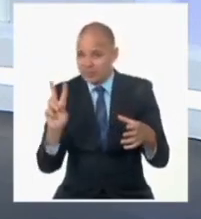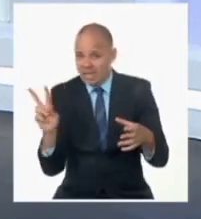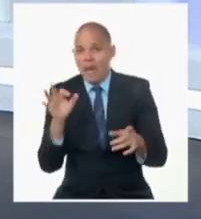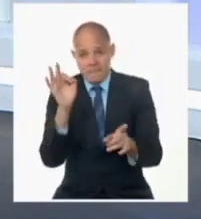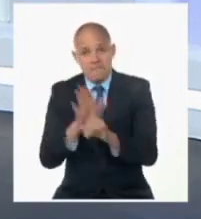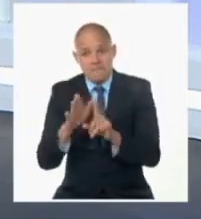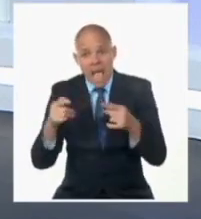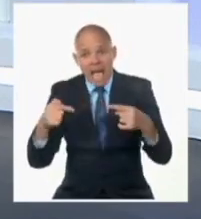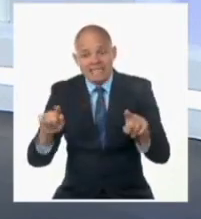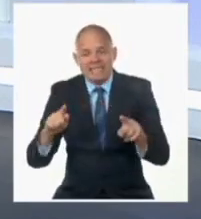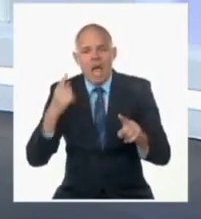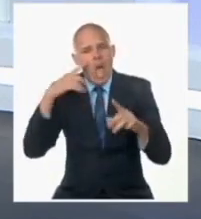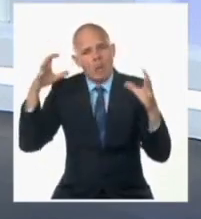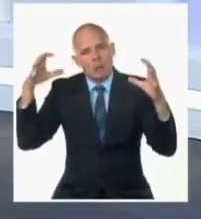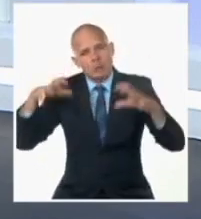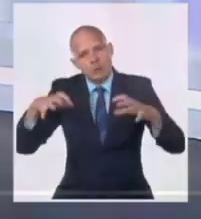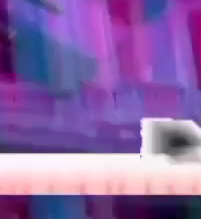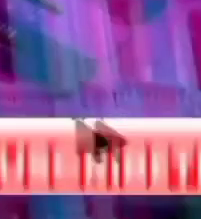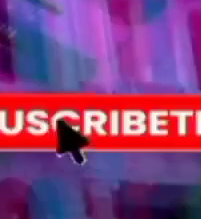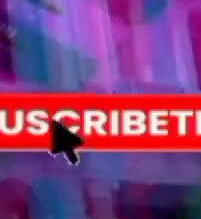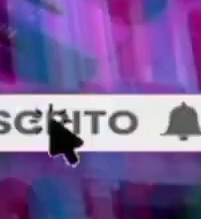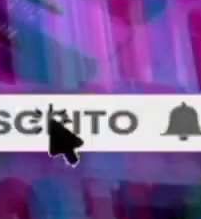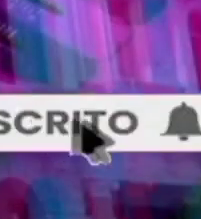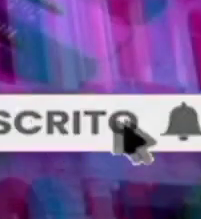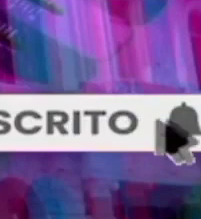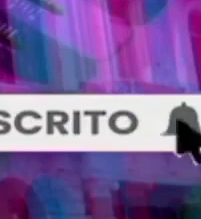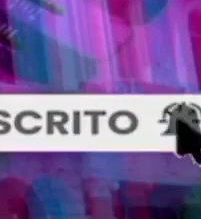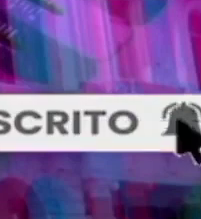cuando estaba ganando Cuba 2-0.